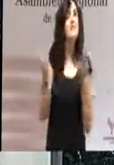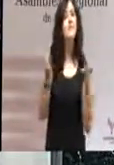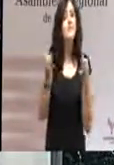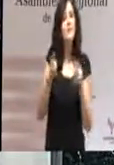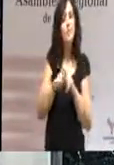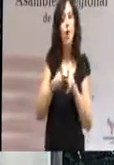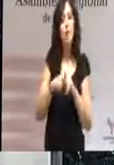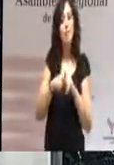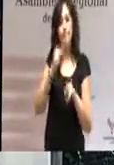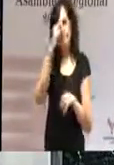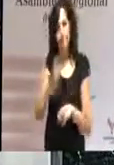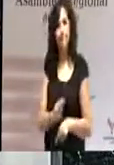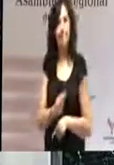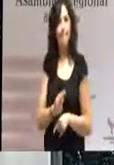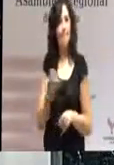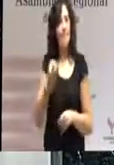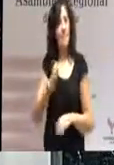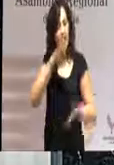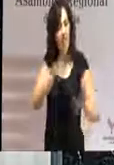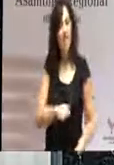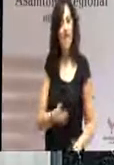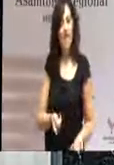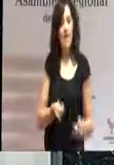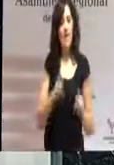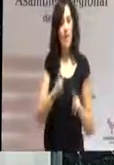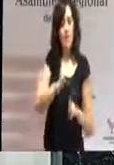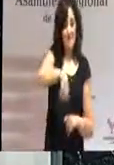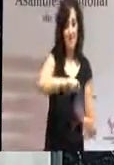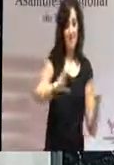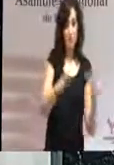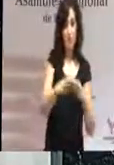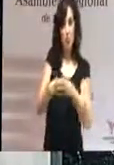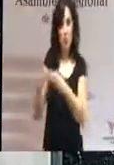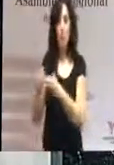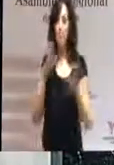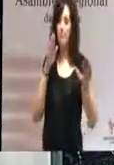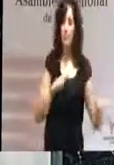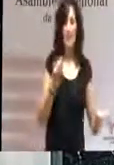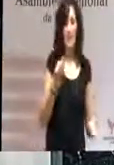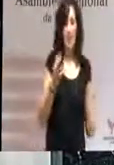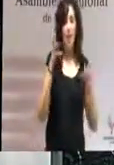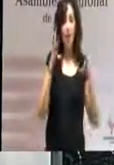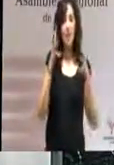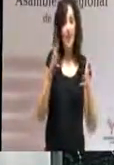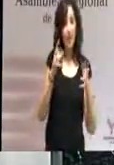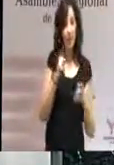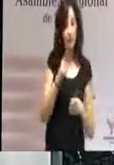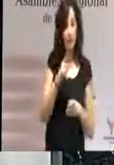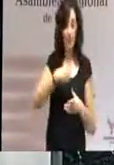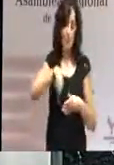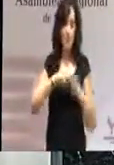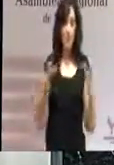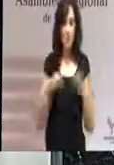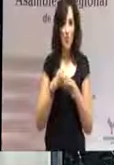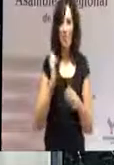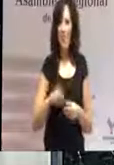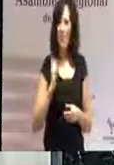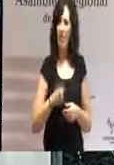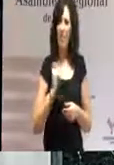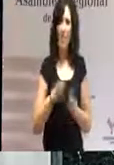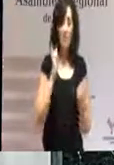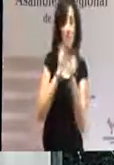leal institucionalmente hacia ellos y hacia ellas. Sus consejeros, con frecuencia, reciben antes a